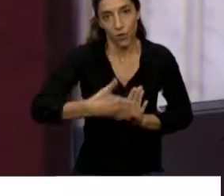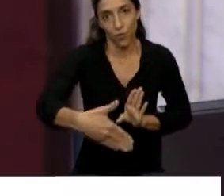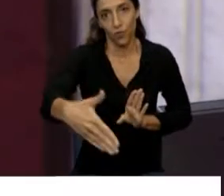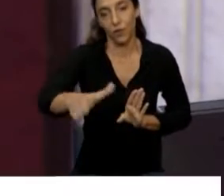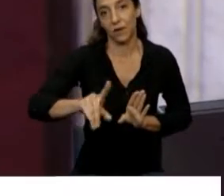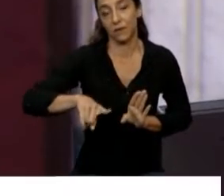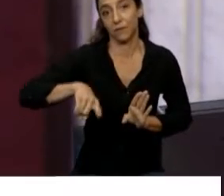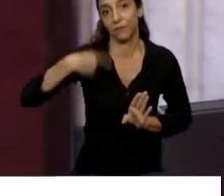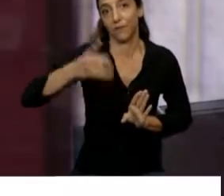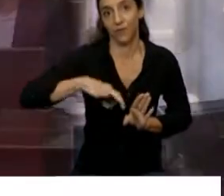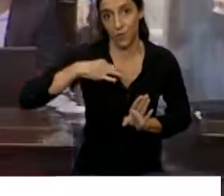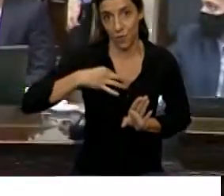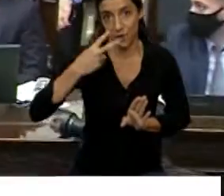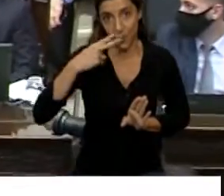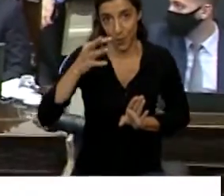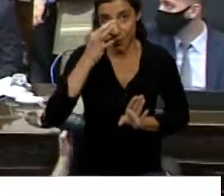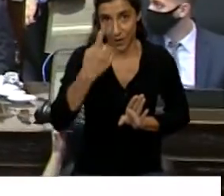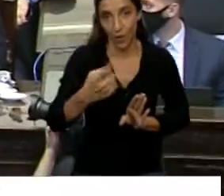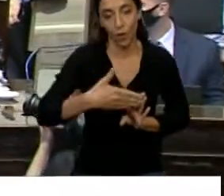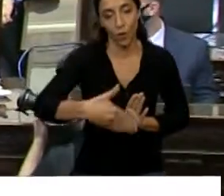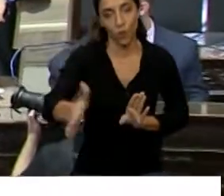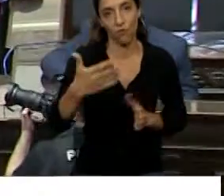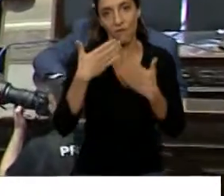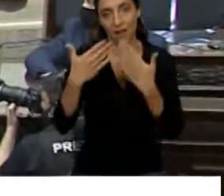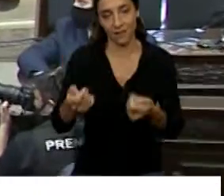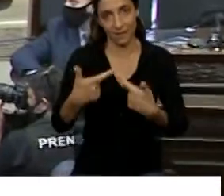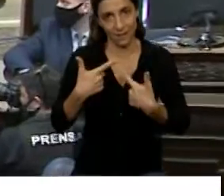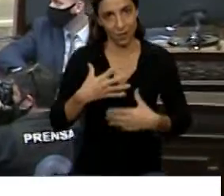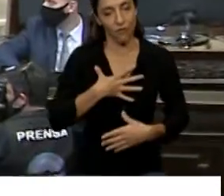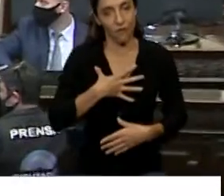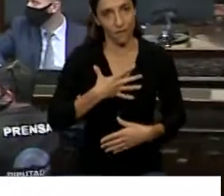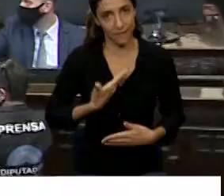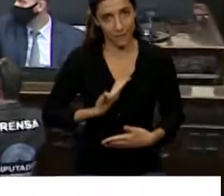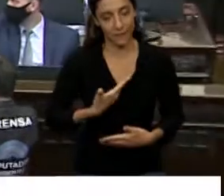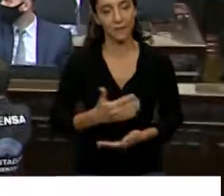2021. Y agradecerlo especialmente porque